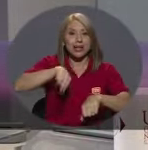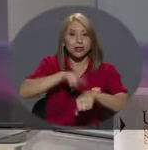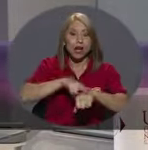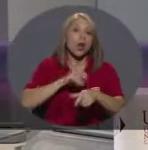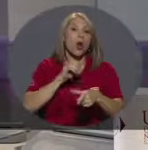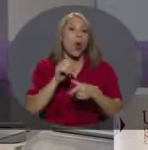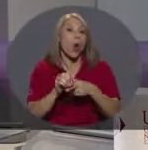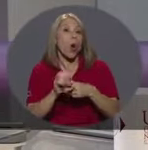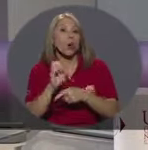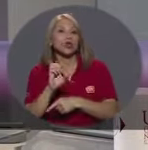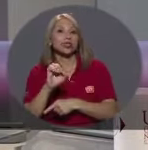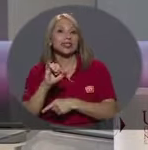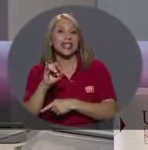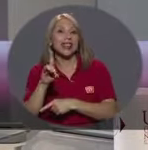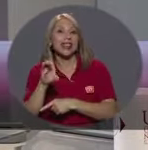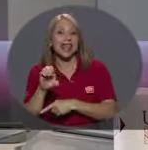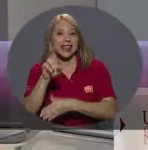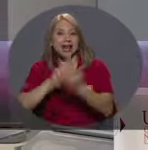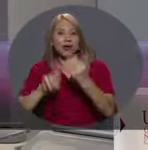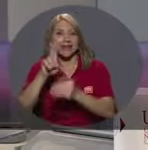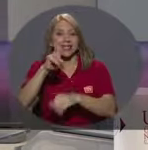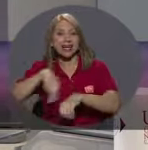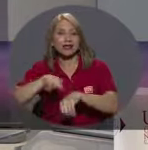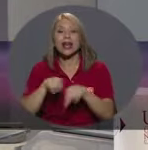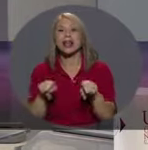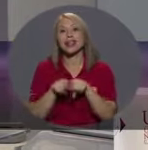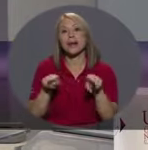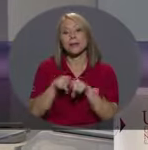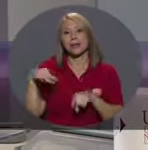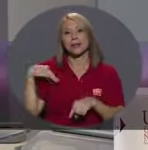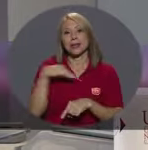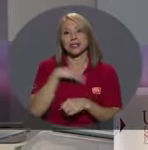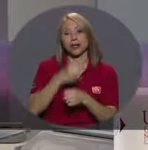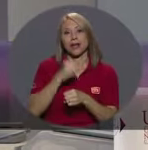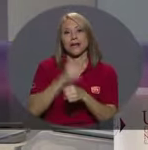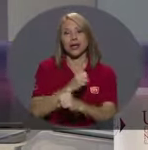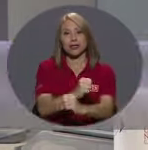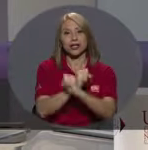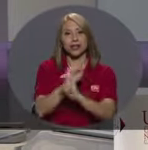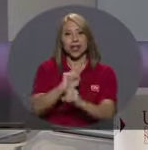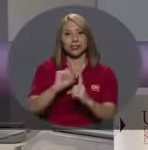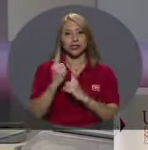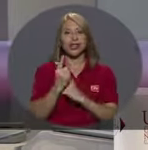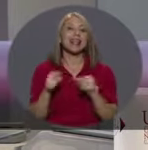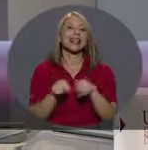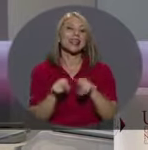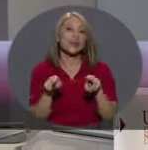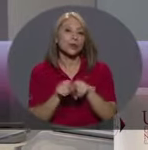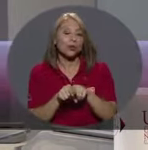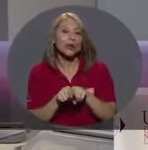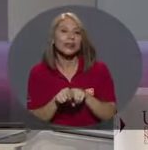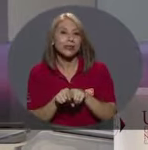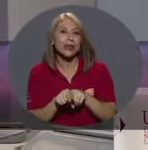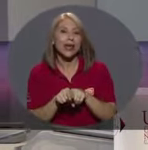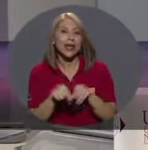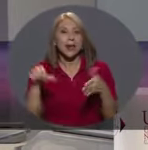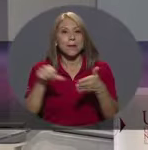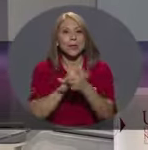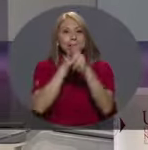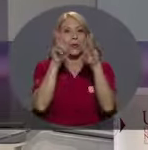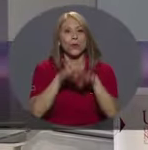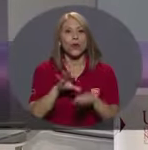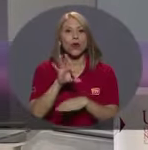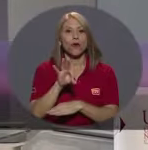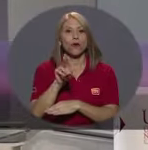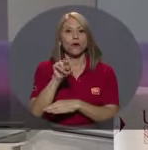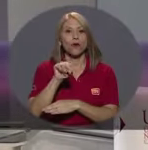Universidad Nacional o del CIDE de la Universidad Nacional, como también en el Ministerio de Trabajo y Seguridad Social, y por supuesto en el sitio web